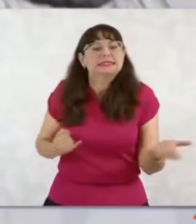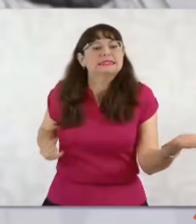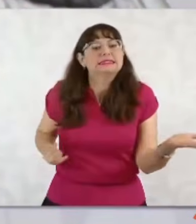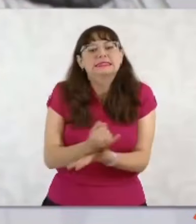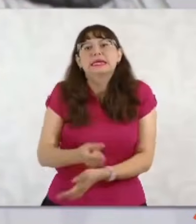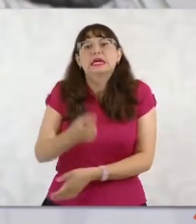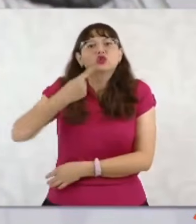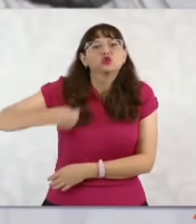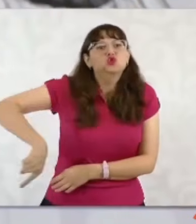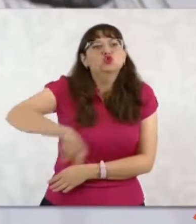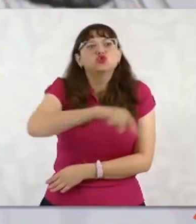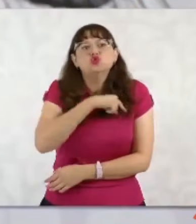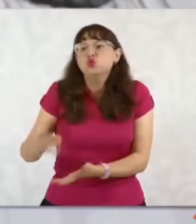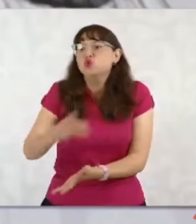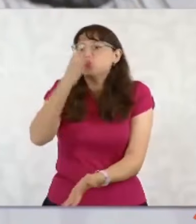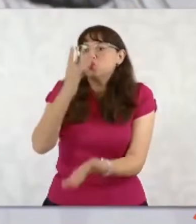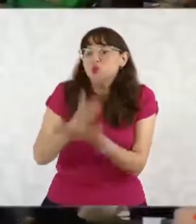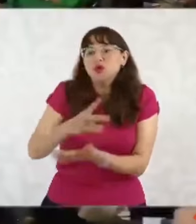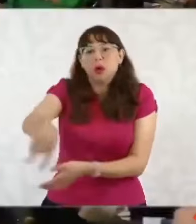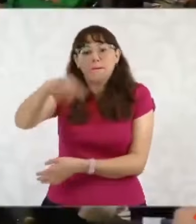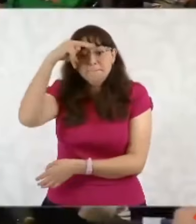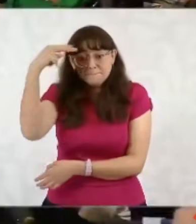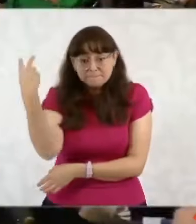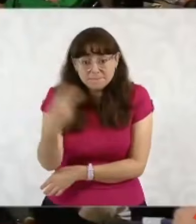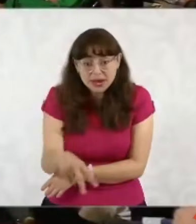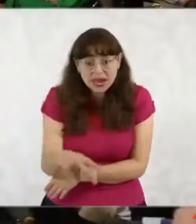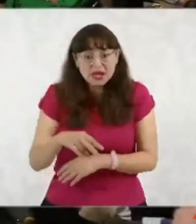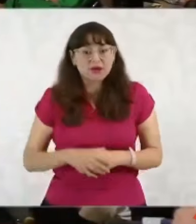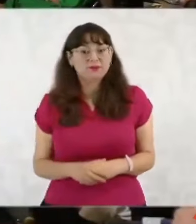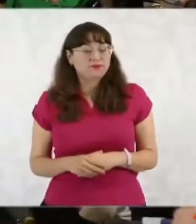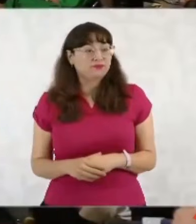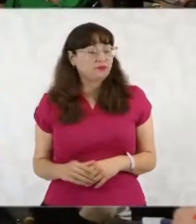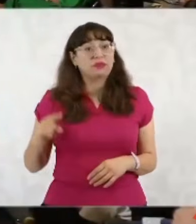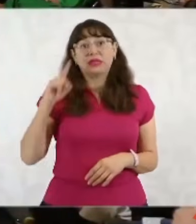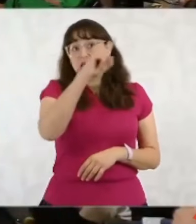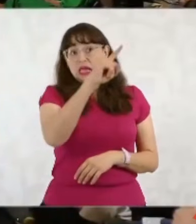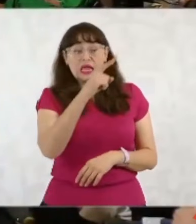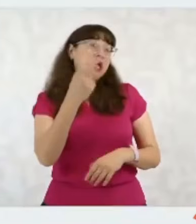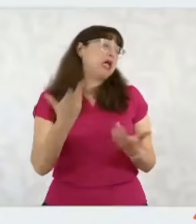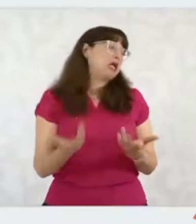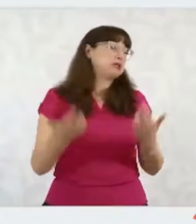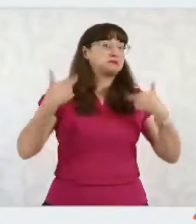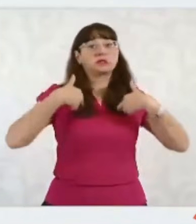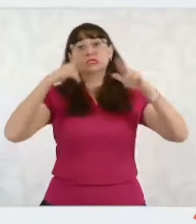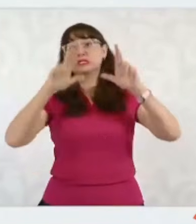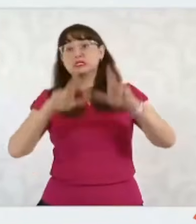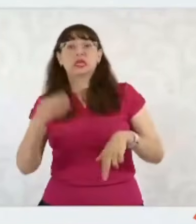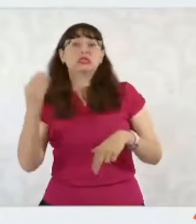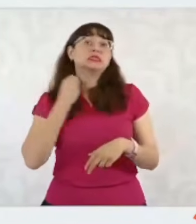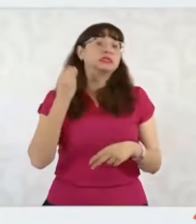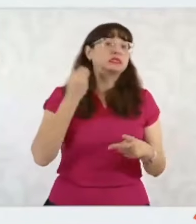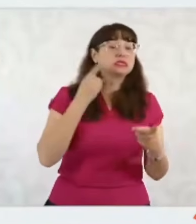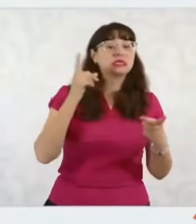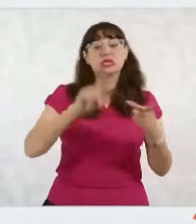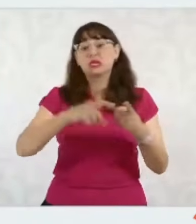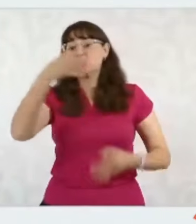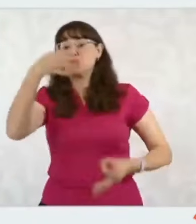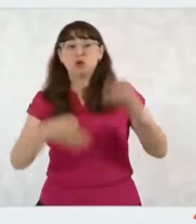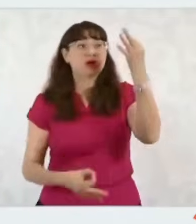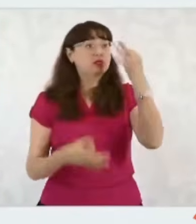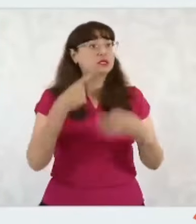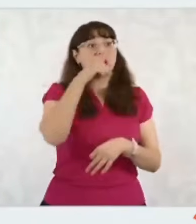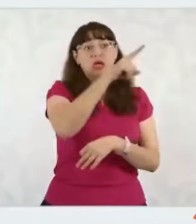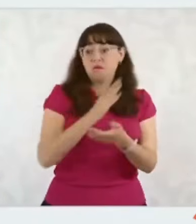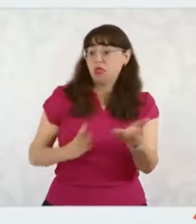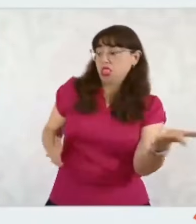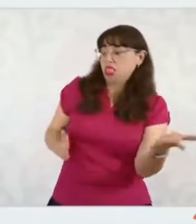decide nadie más. No va a decidir ni el Departamento de Estado, ni el Departamento de Justicia lo que